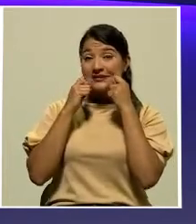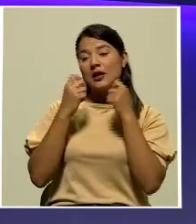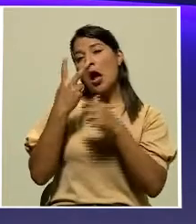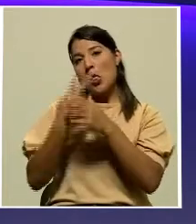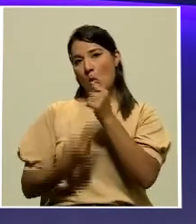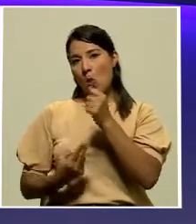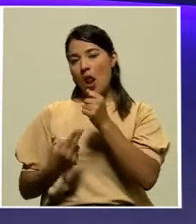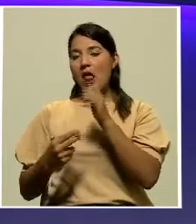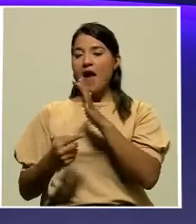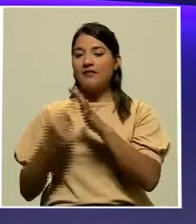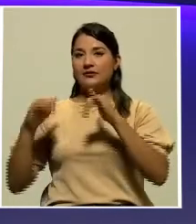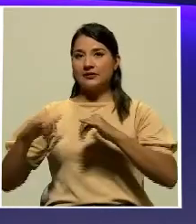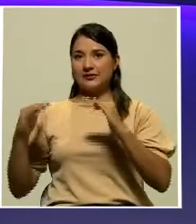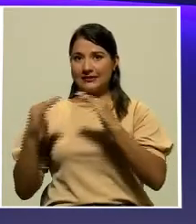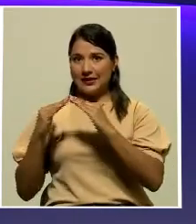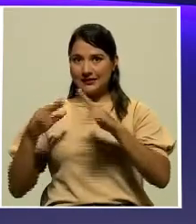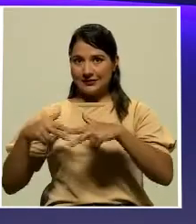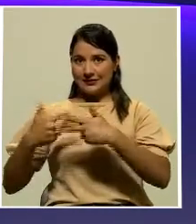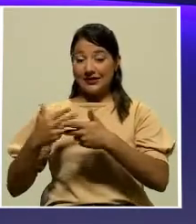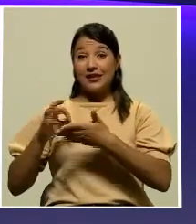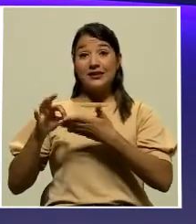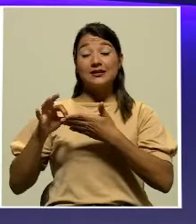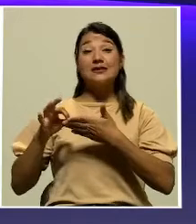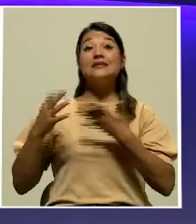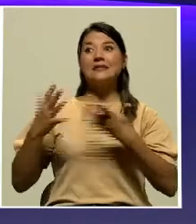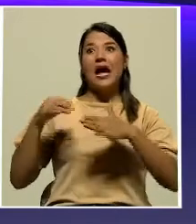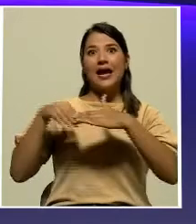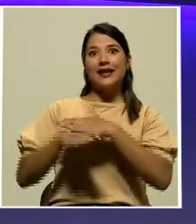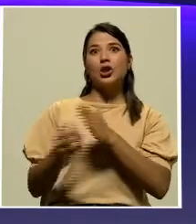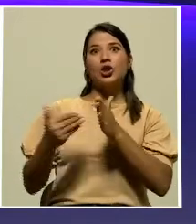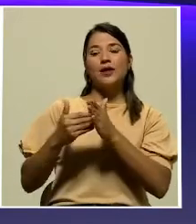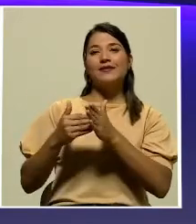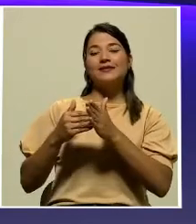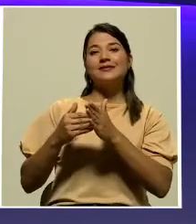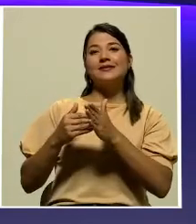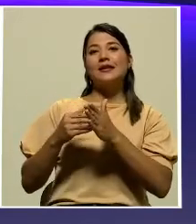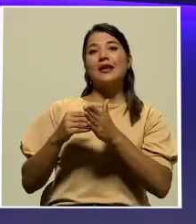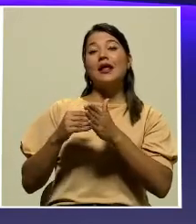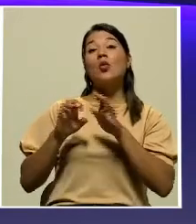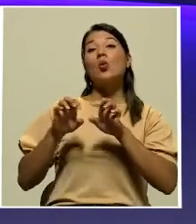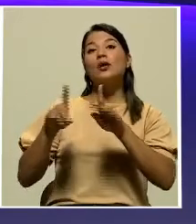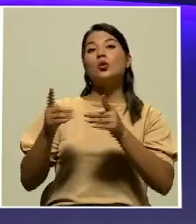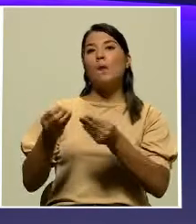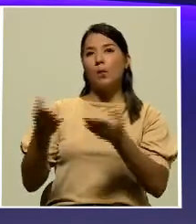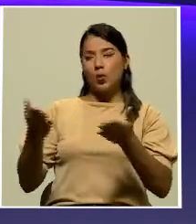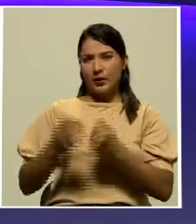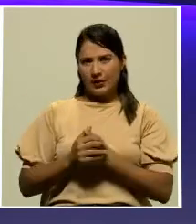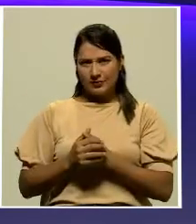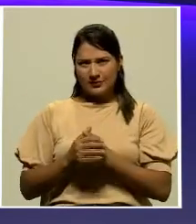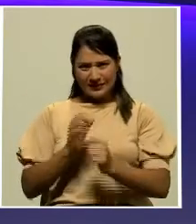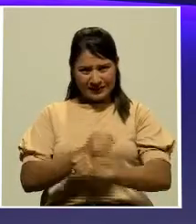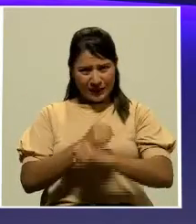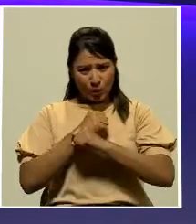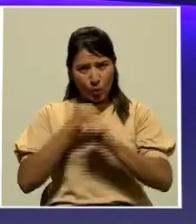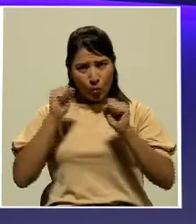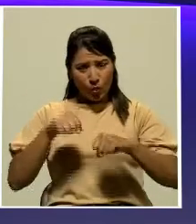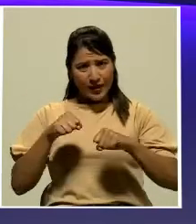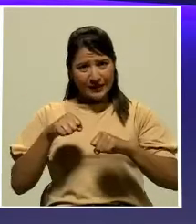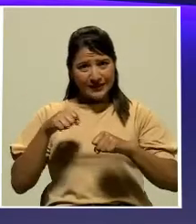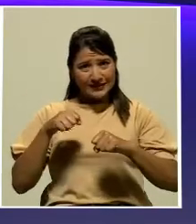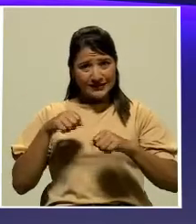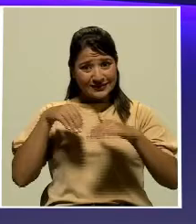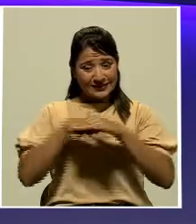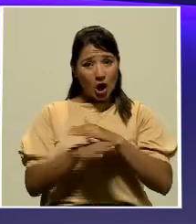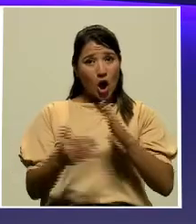las escuelas públicas. ¿Es seguro volver a la escuela? ¿En qué condiciones